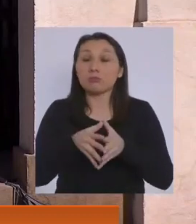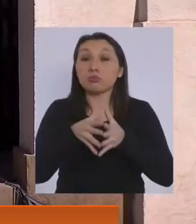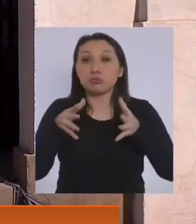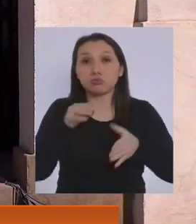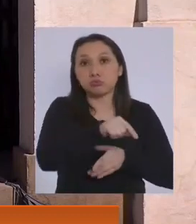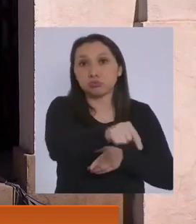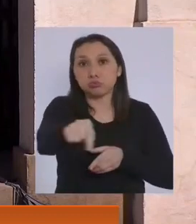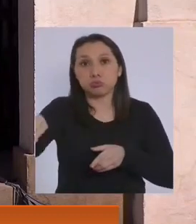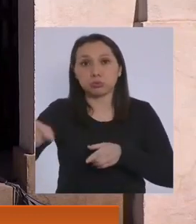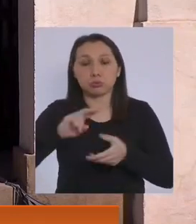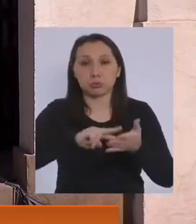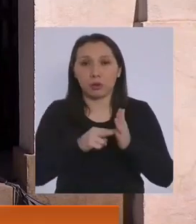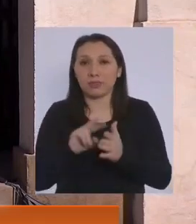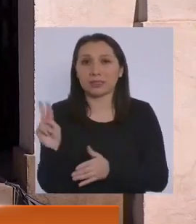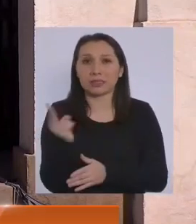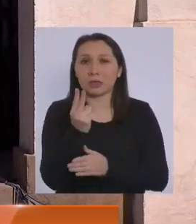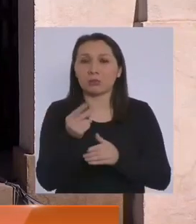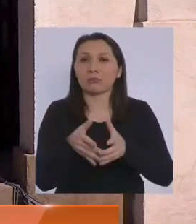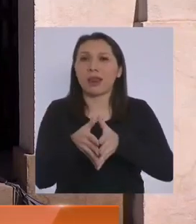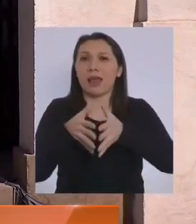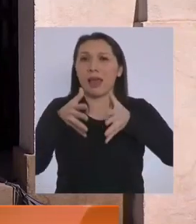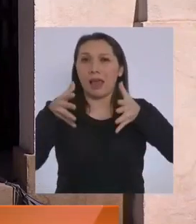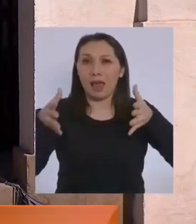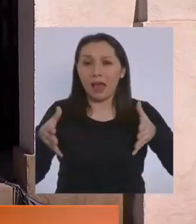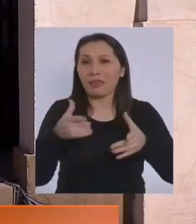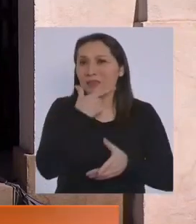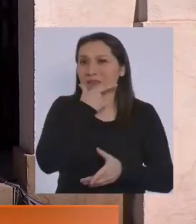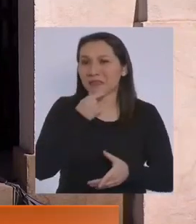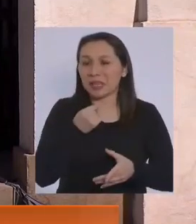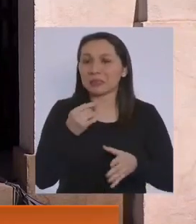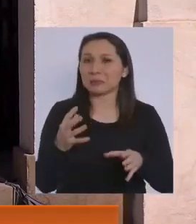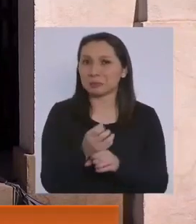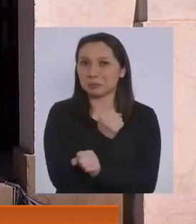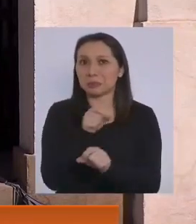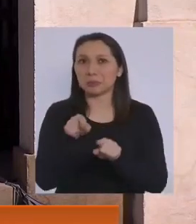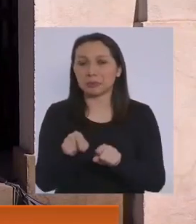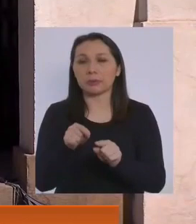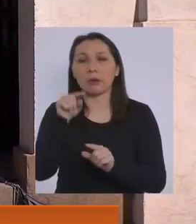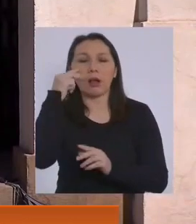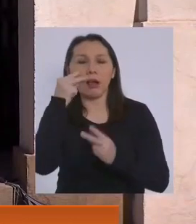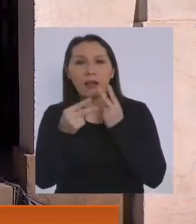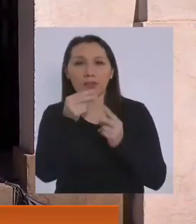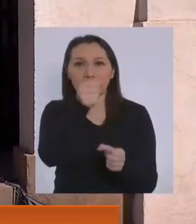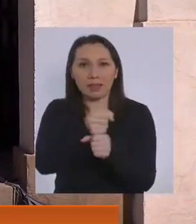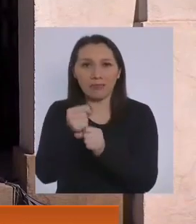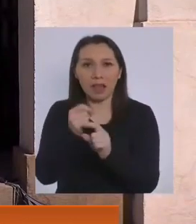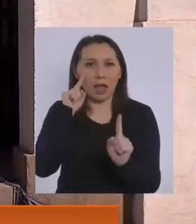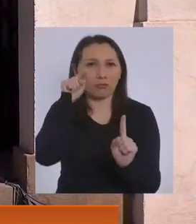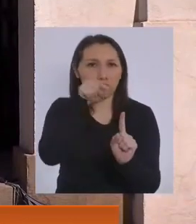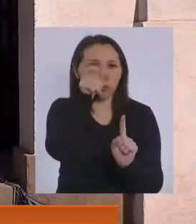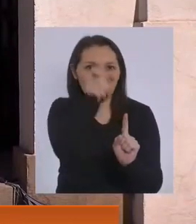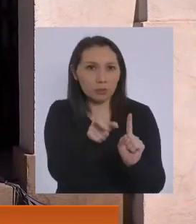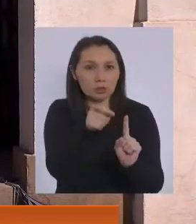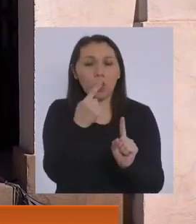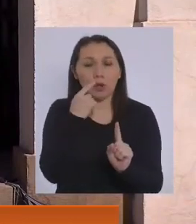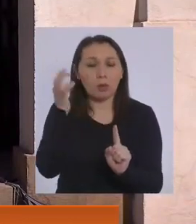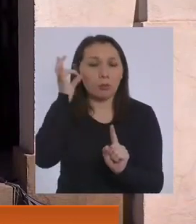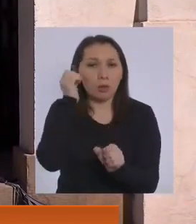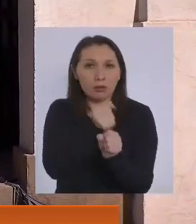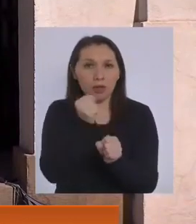masivo. Segundo, que fuera amplio, que fuera simple, que tuviera en el centro al trabajador y a la